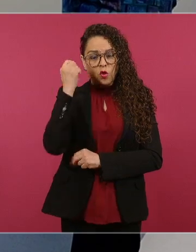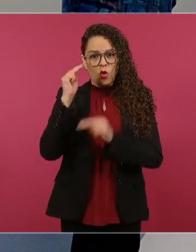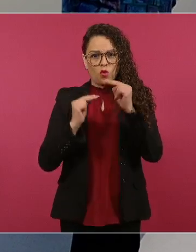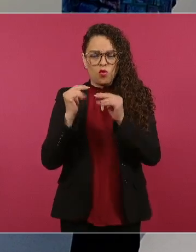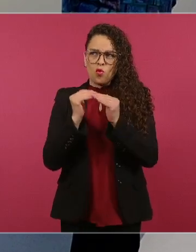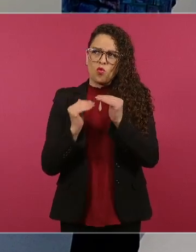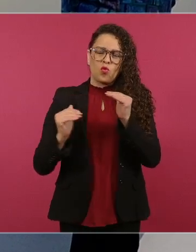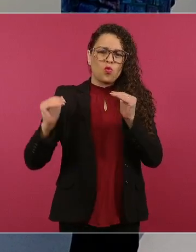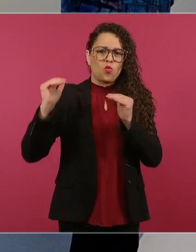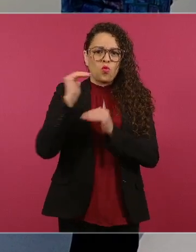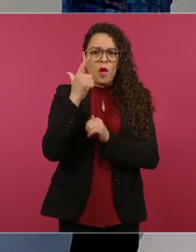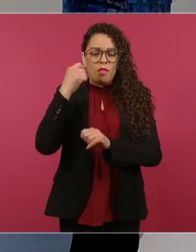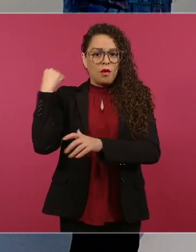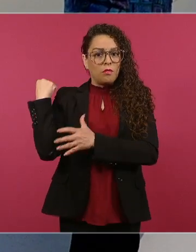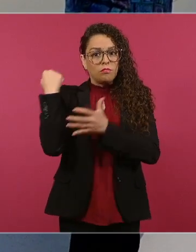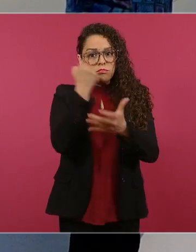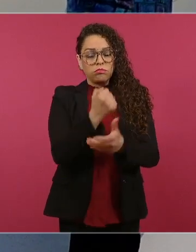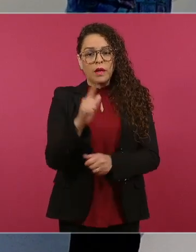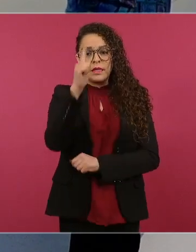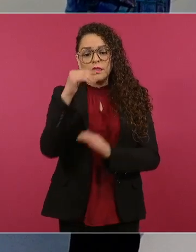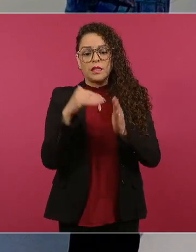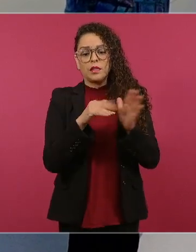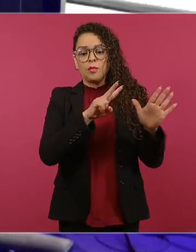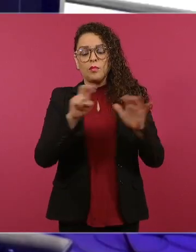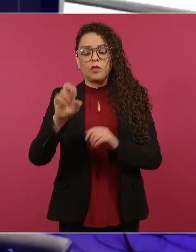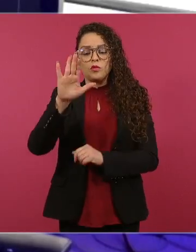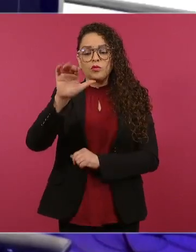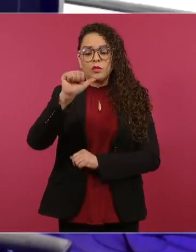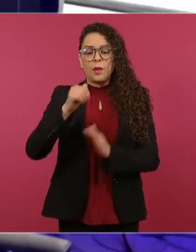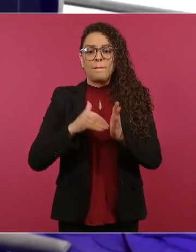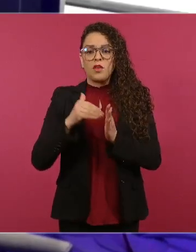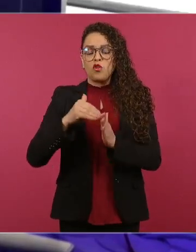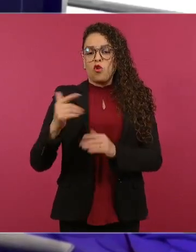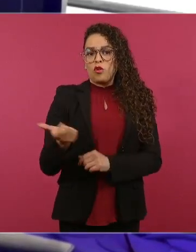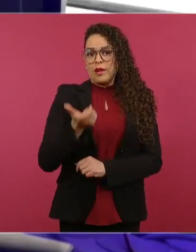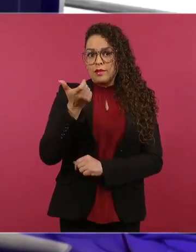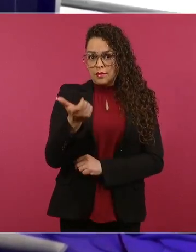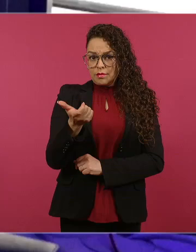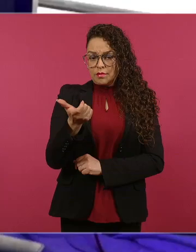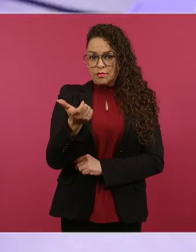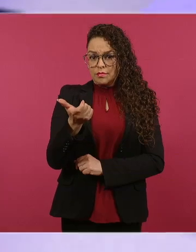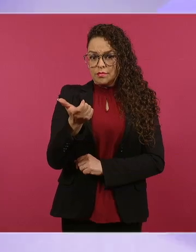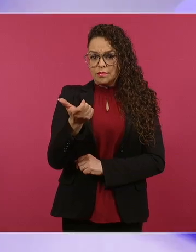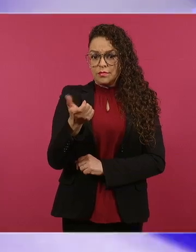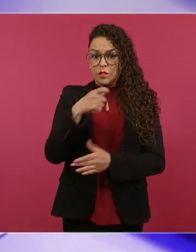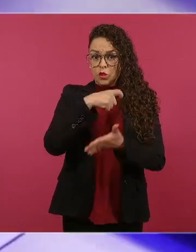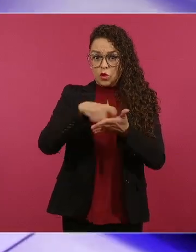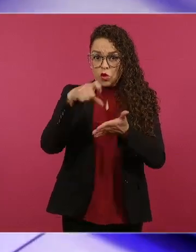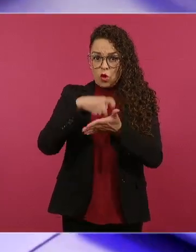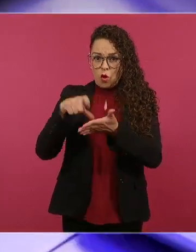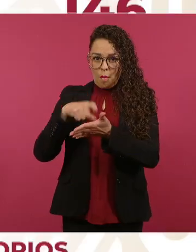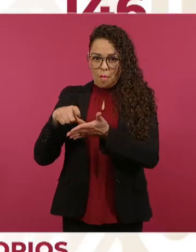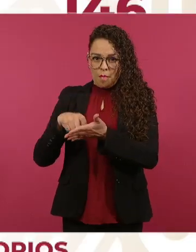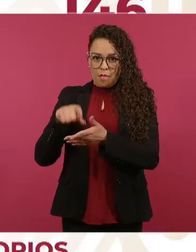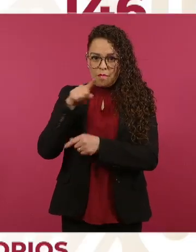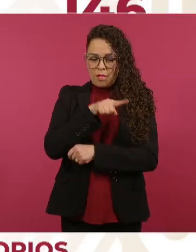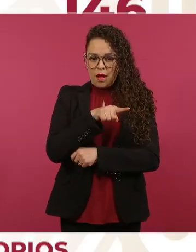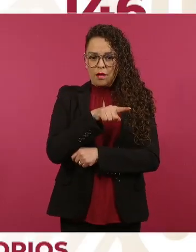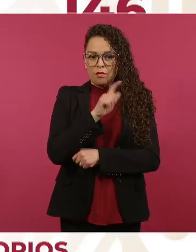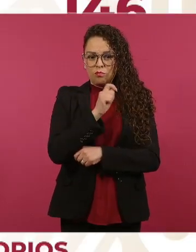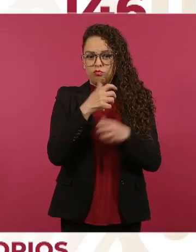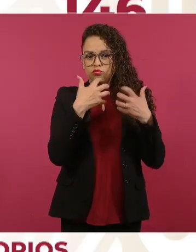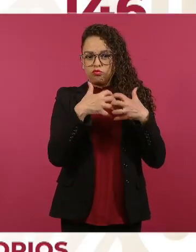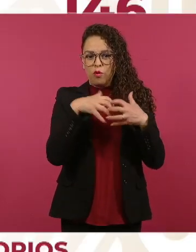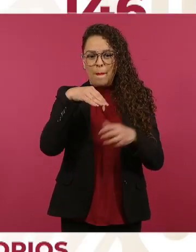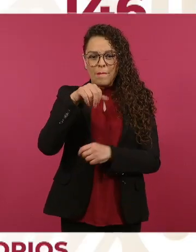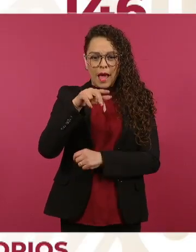una inversión de 7,256 millones de pesos. De los bienes adquiridos, podemos resaltar